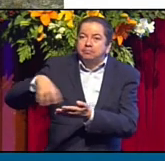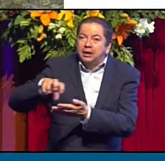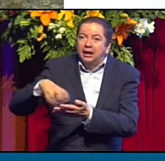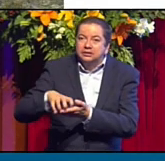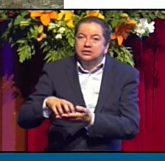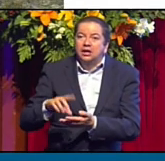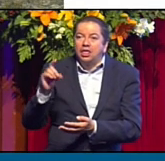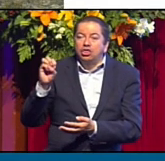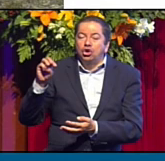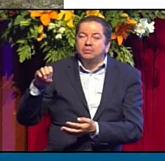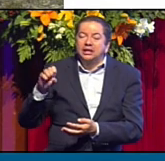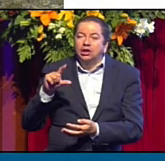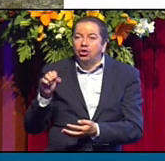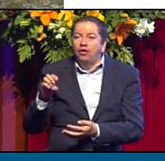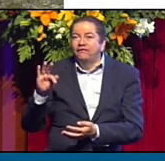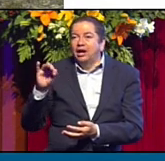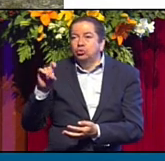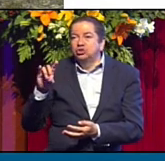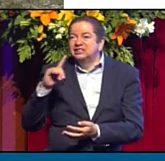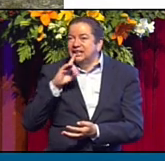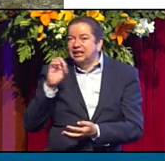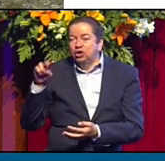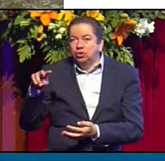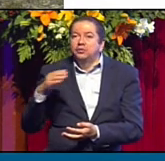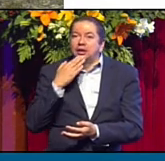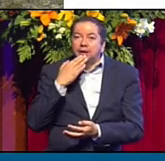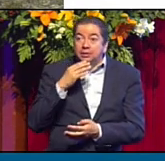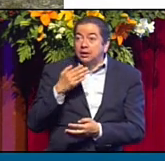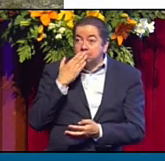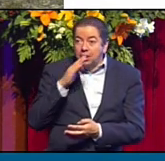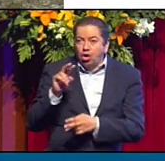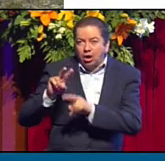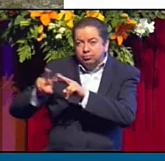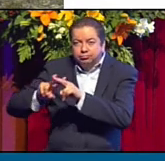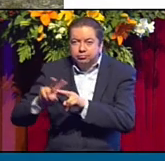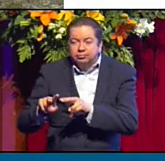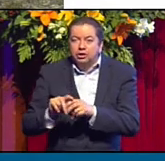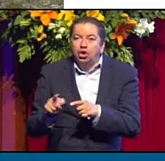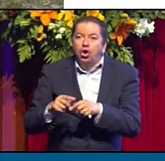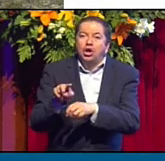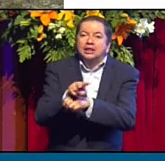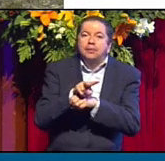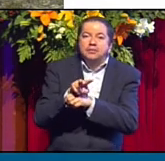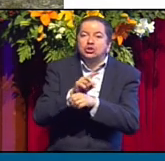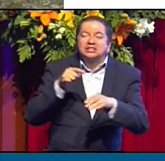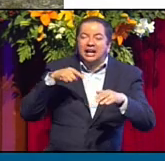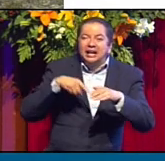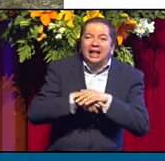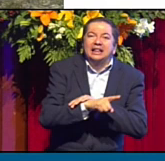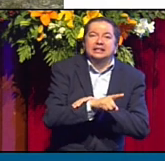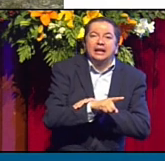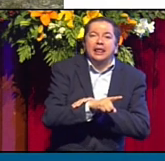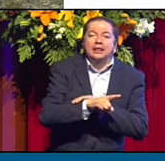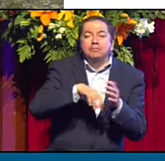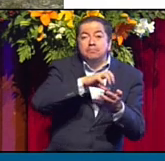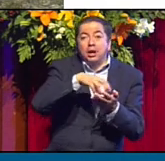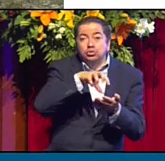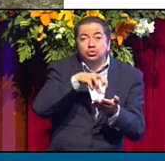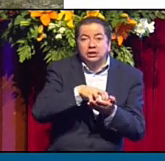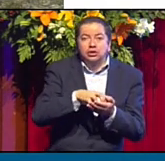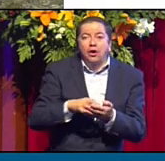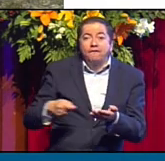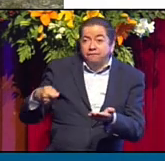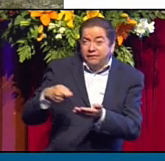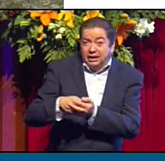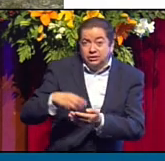Domingo Faustino Sarmiento, un mejoramiento integral a ese sector. La habilitación de la plazoleta de la entrada de Vicuña, esta, ojo, ¿eh?, con financiamiento